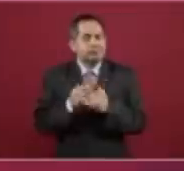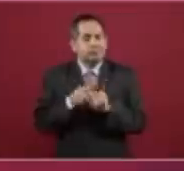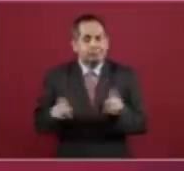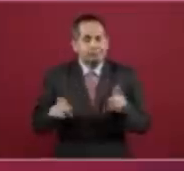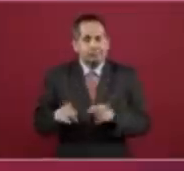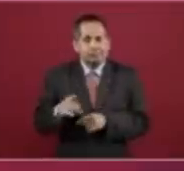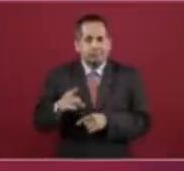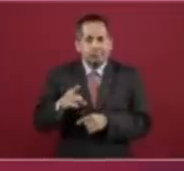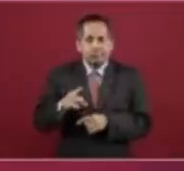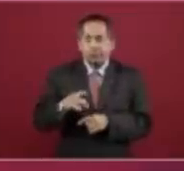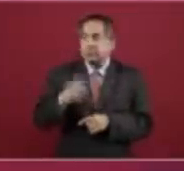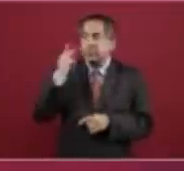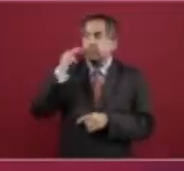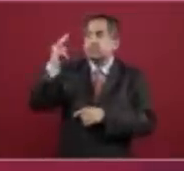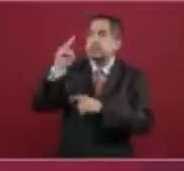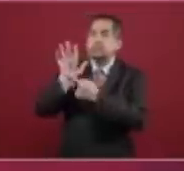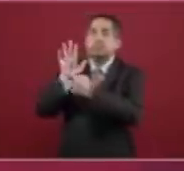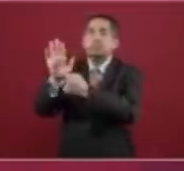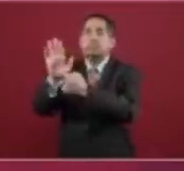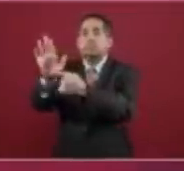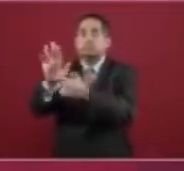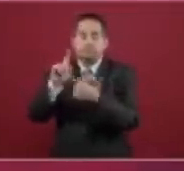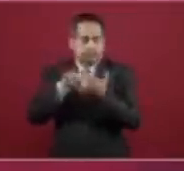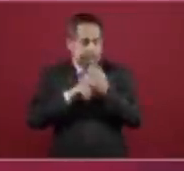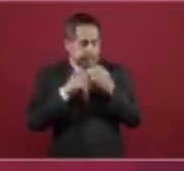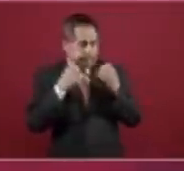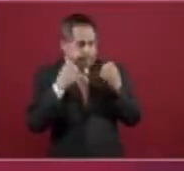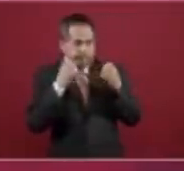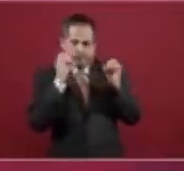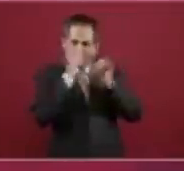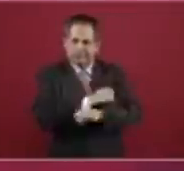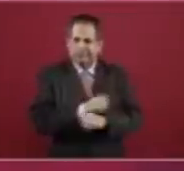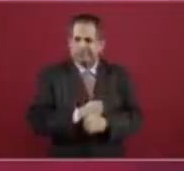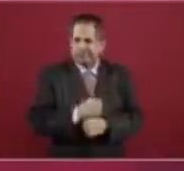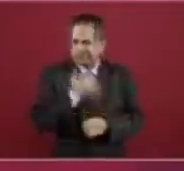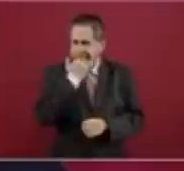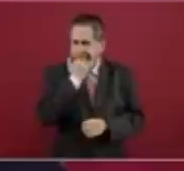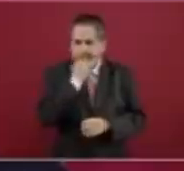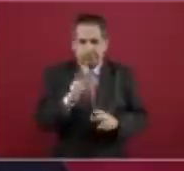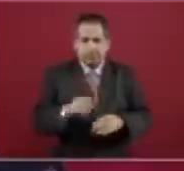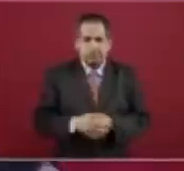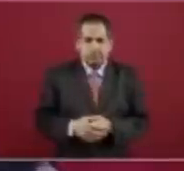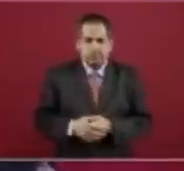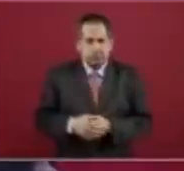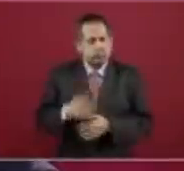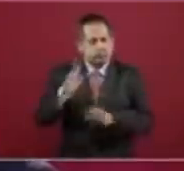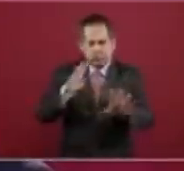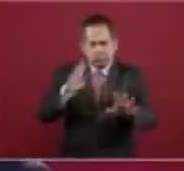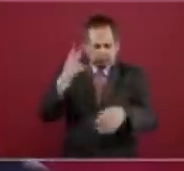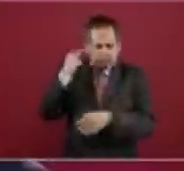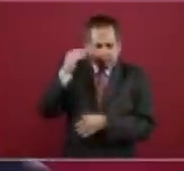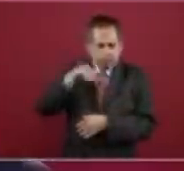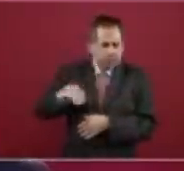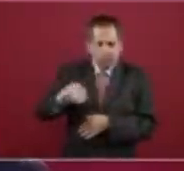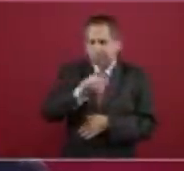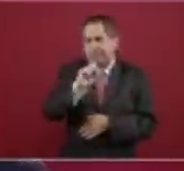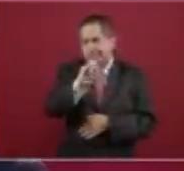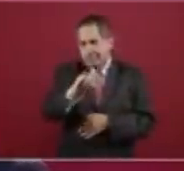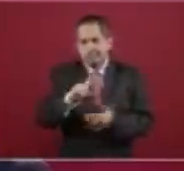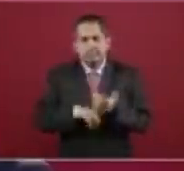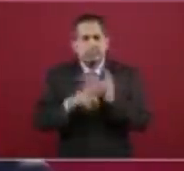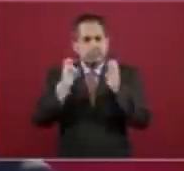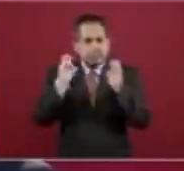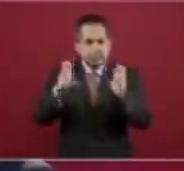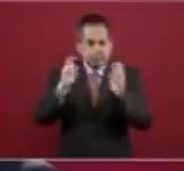candil de la calle y oscuridad de la casa. Ah, la gira sí, es así. En Chiapas